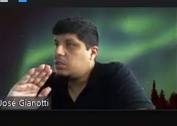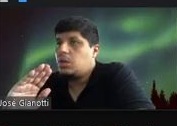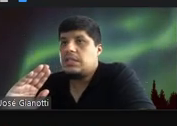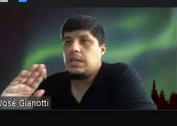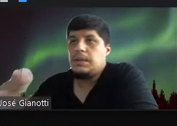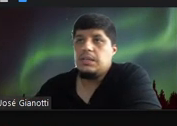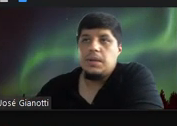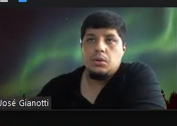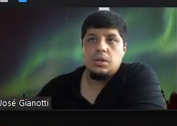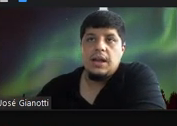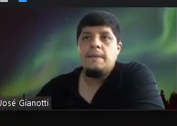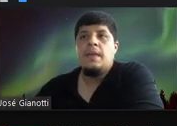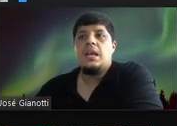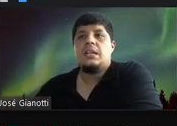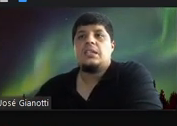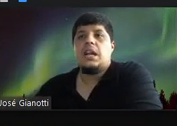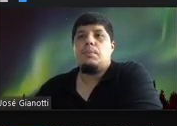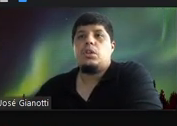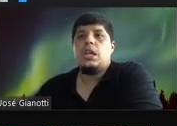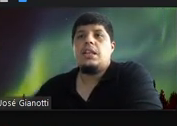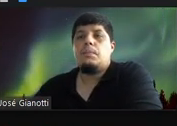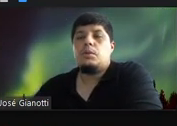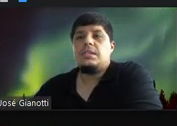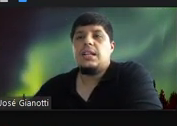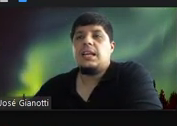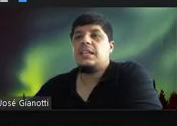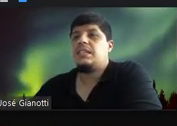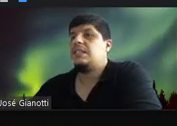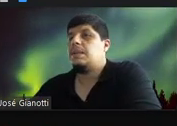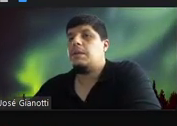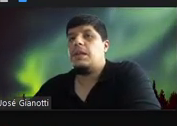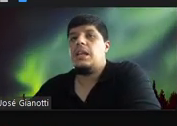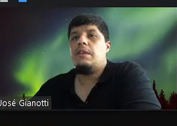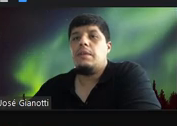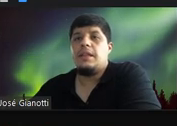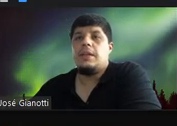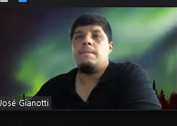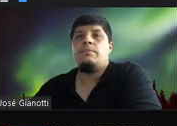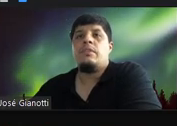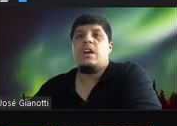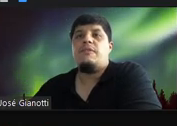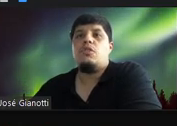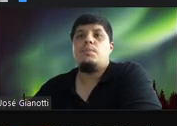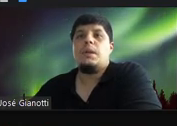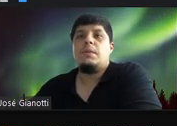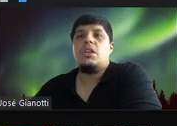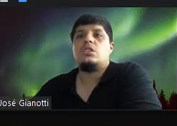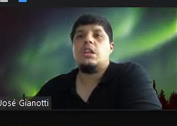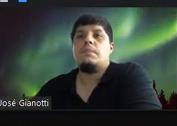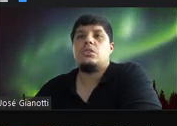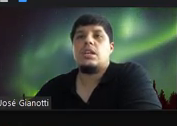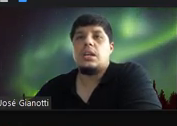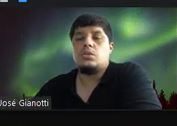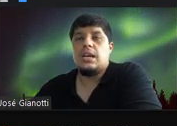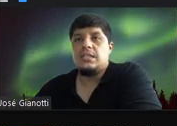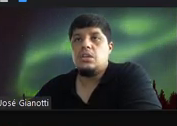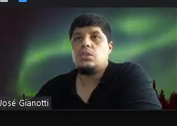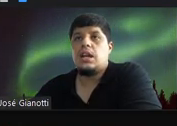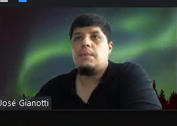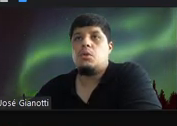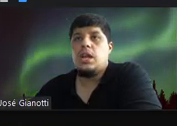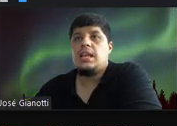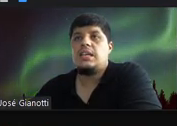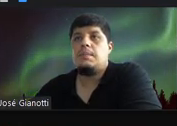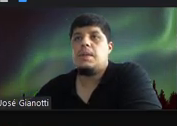y las 11 los establecimientos ya. Transporte interprovincial terrestre se permite libremente. Aforos permitidos en espacios cerrados,